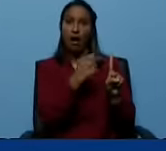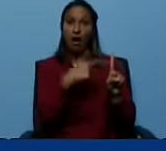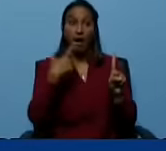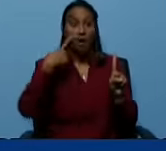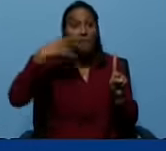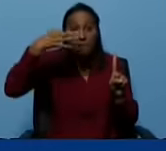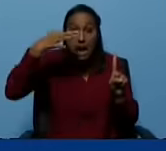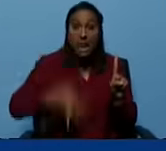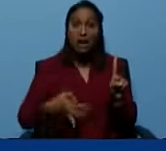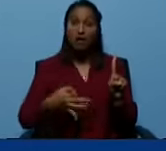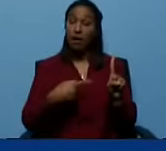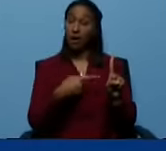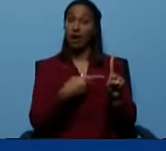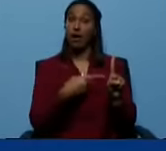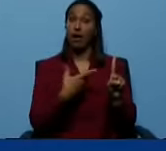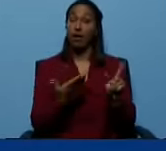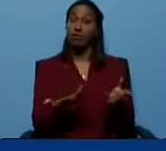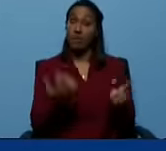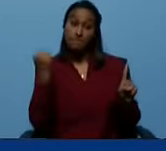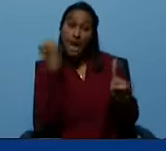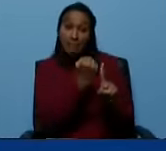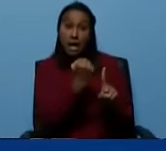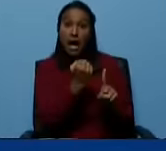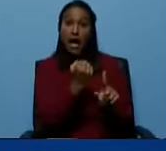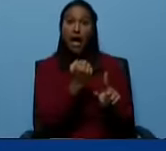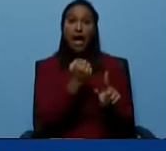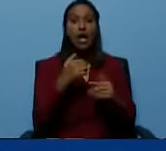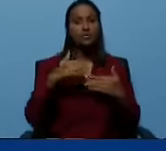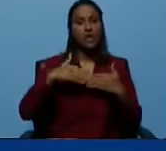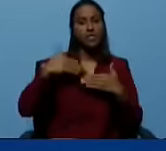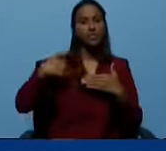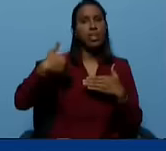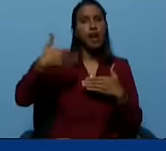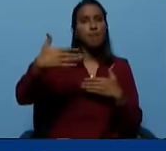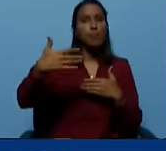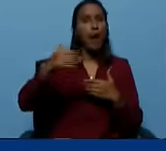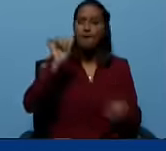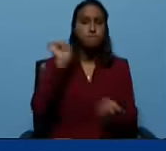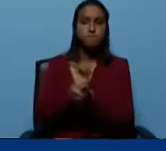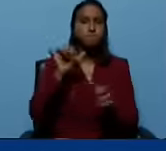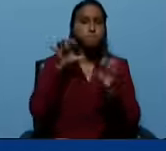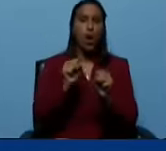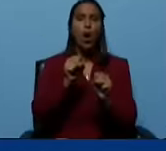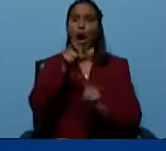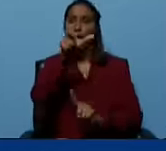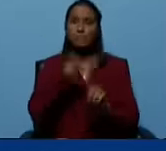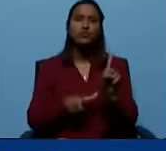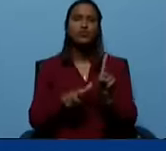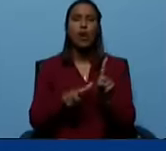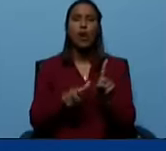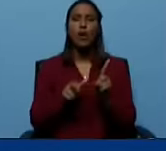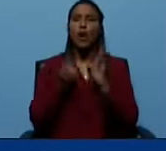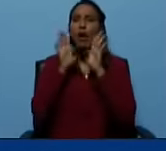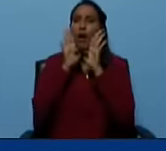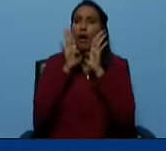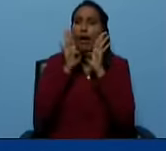Y después, capturado por la fiscalía, está confeso, salen a pedir perdón.